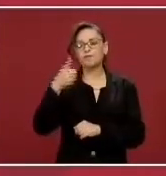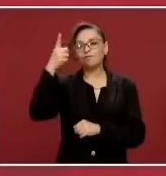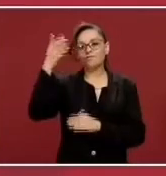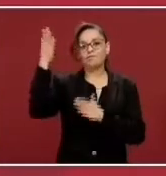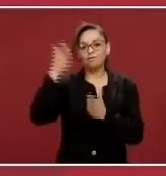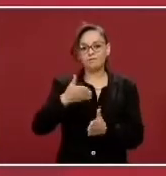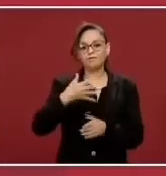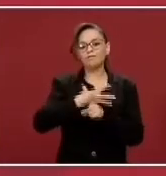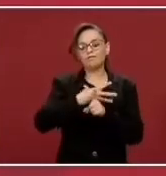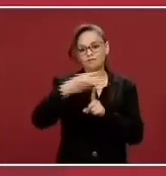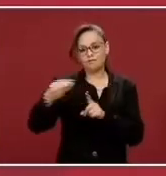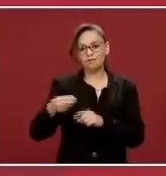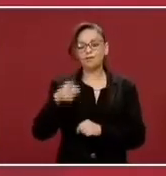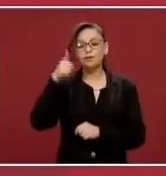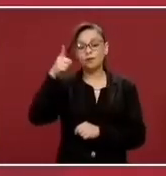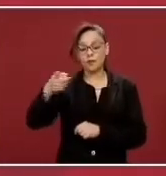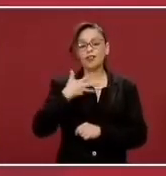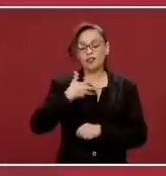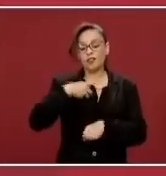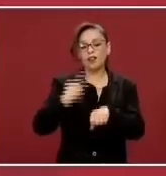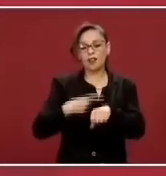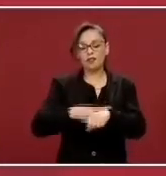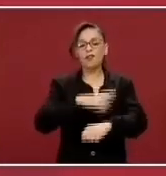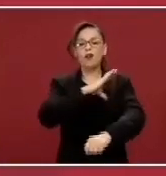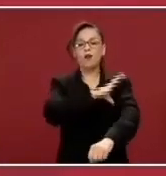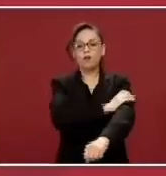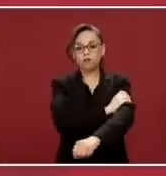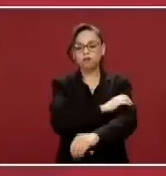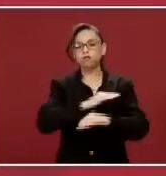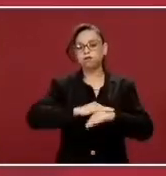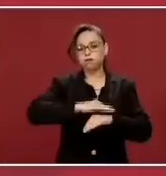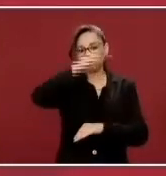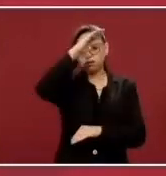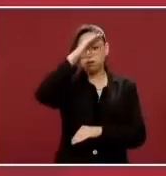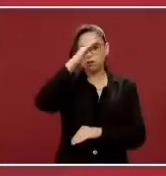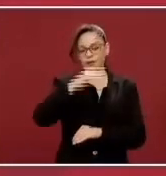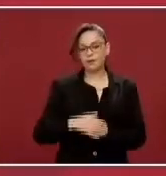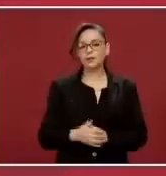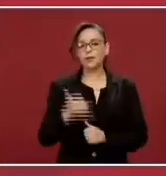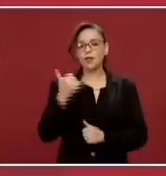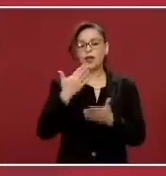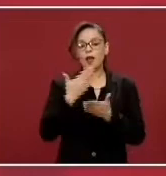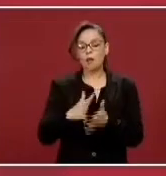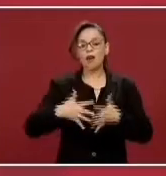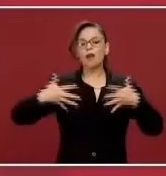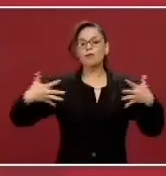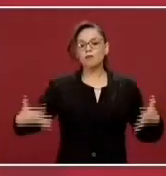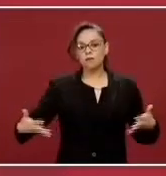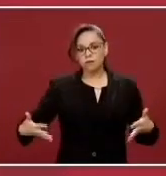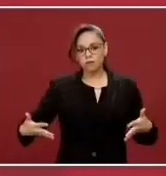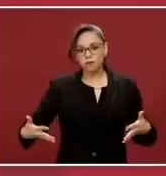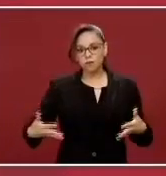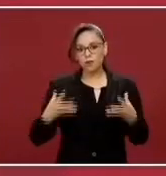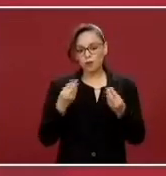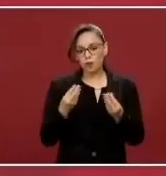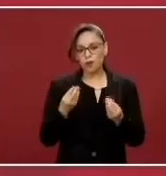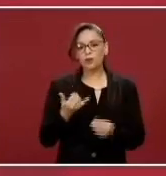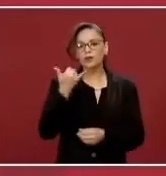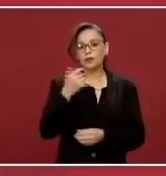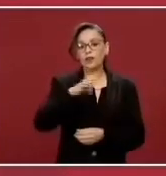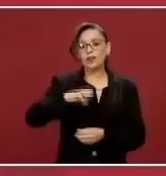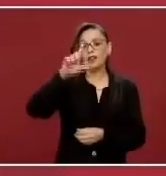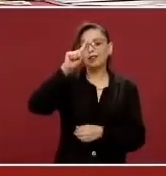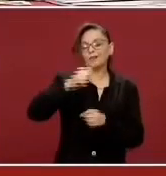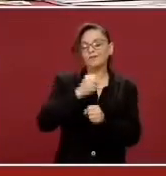tenía una edad de 70 años y además tenía obesidad. y estos son sus 3 factores de riesgo, sus